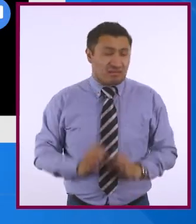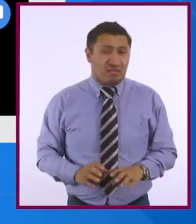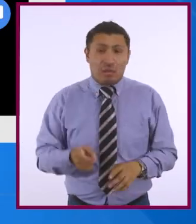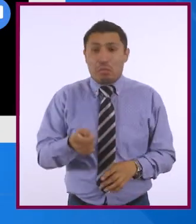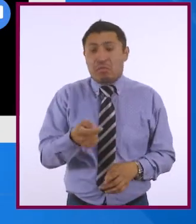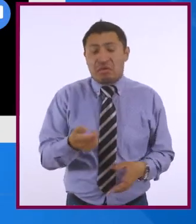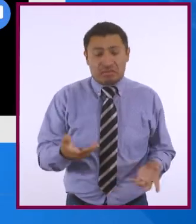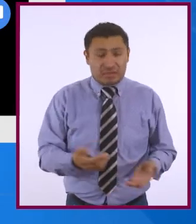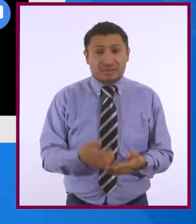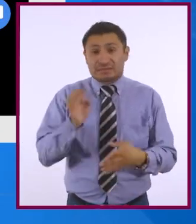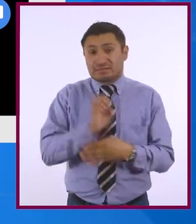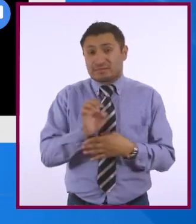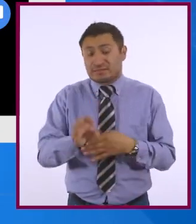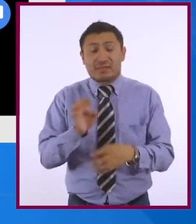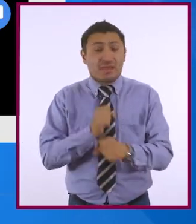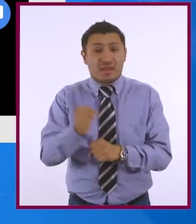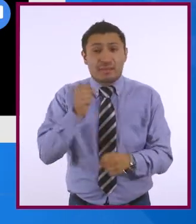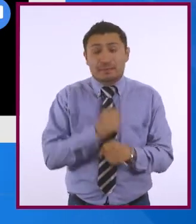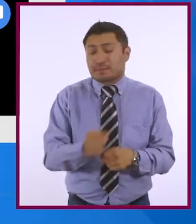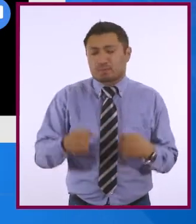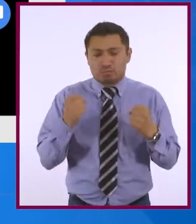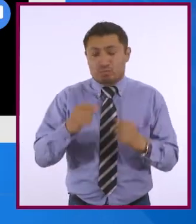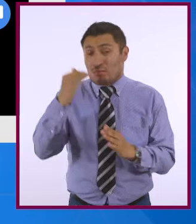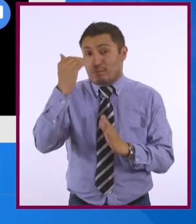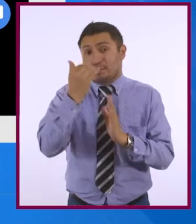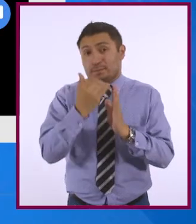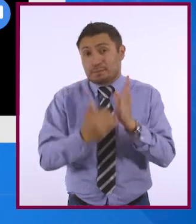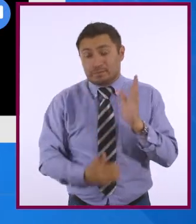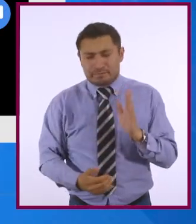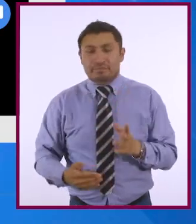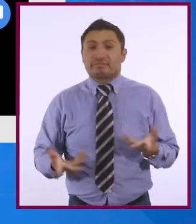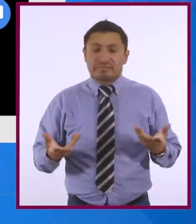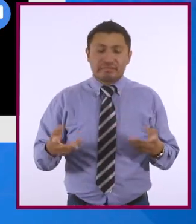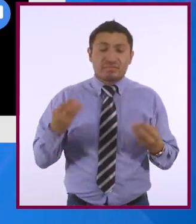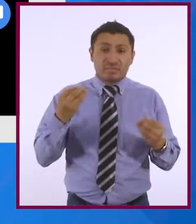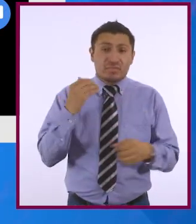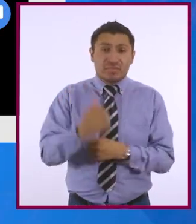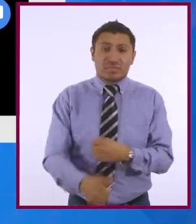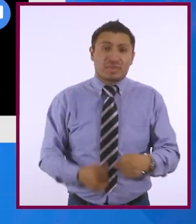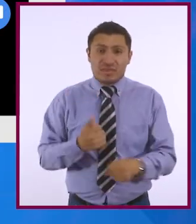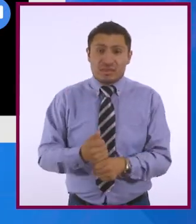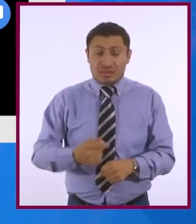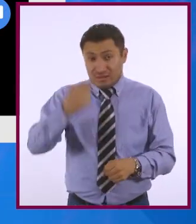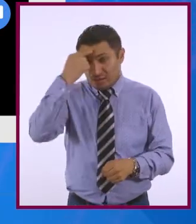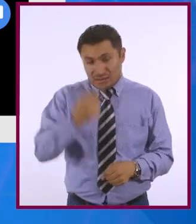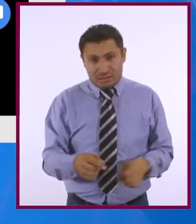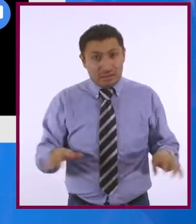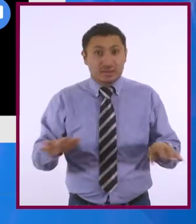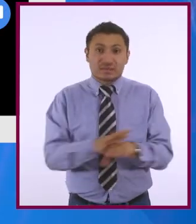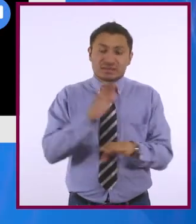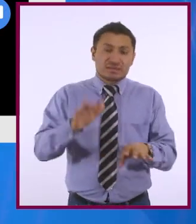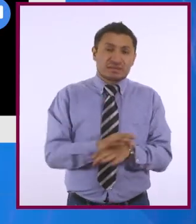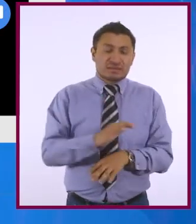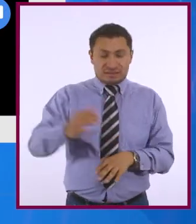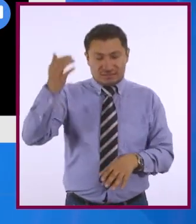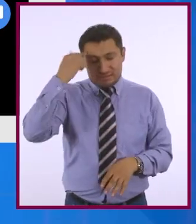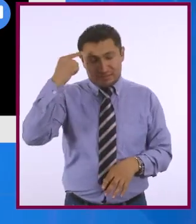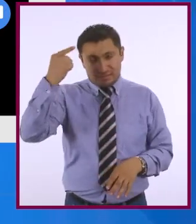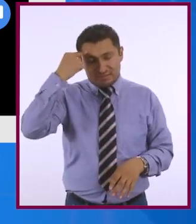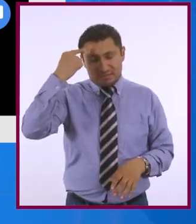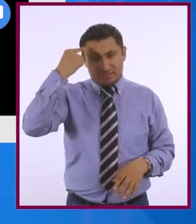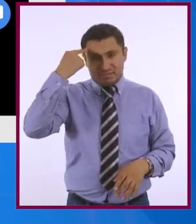Entonces, la violencia fuerte también ha disminuido. Digamos que pasan muchos años para que se hagan cambios de conciencia o cambios